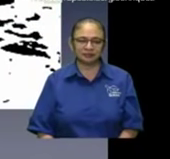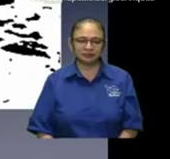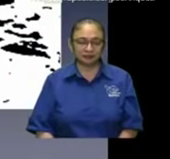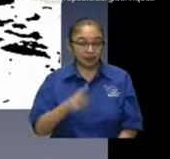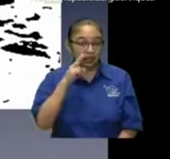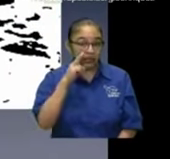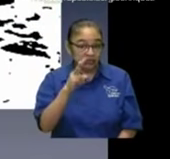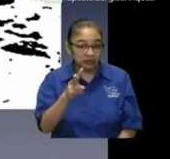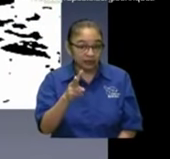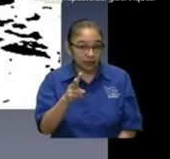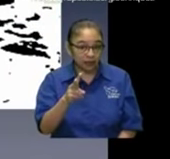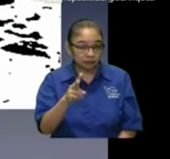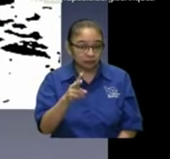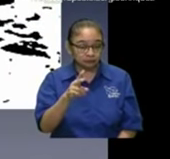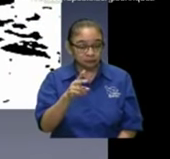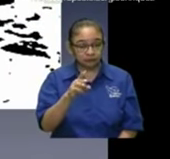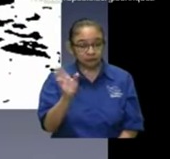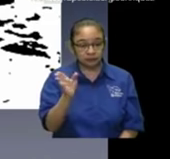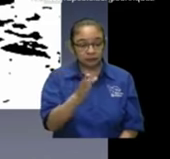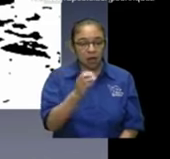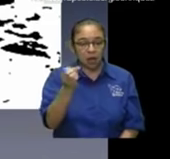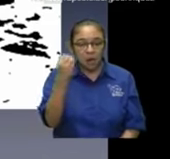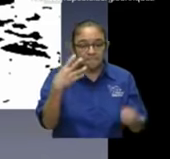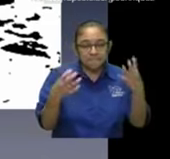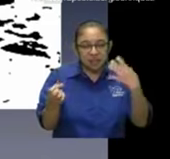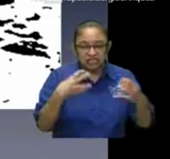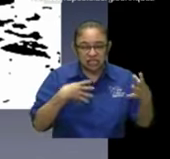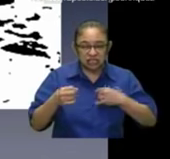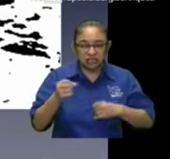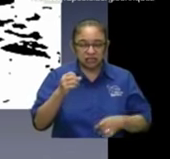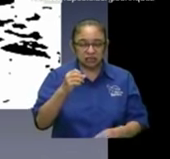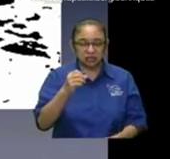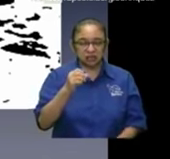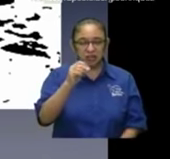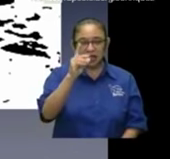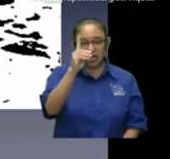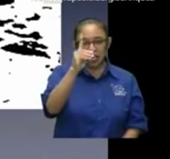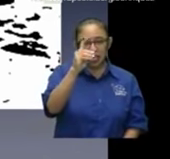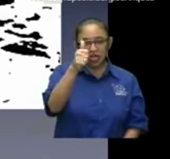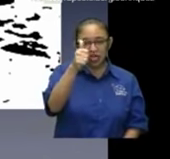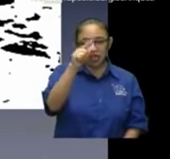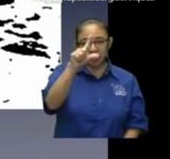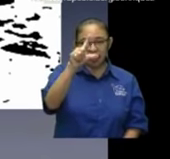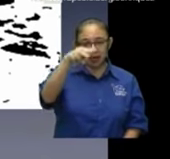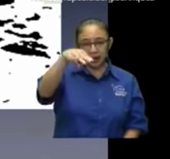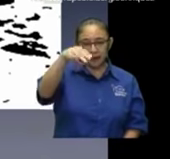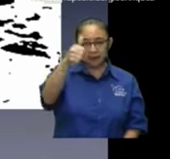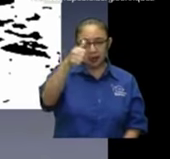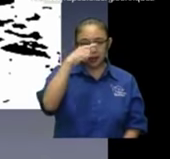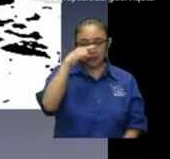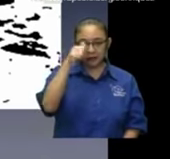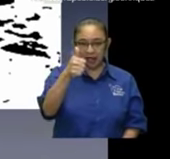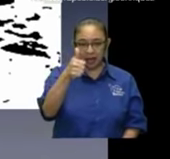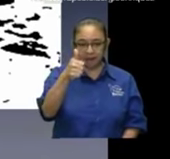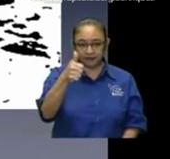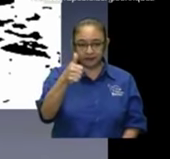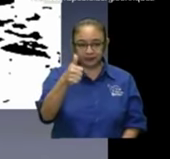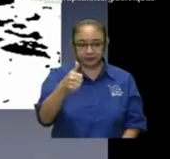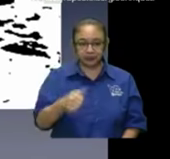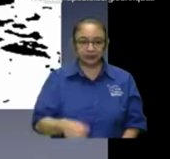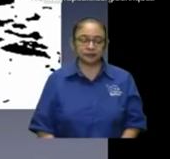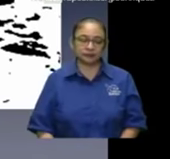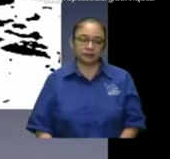Un perro, un dálmata. ¿Ya? Esto es una cuestión de percepción. Realmente no hay un perro